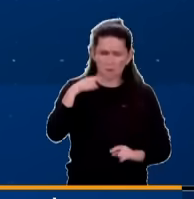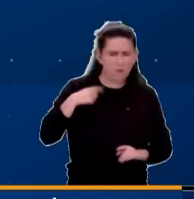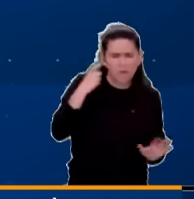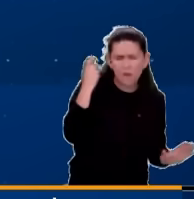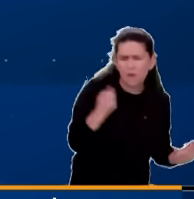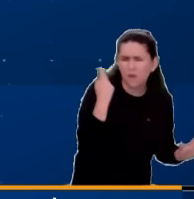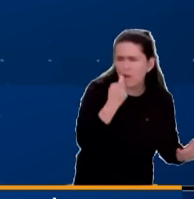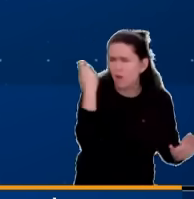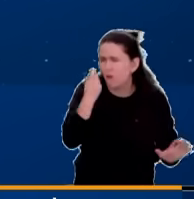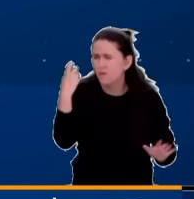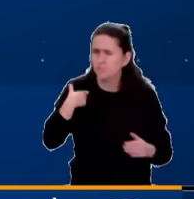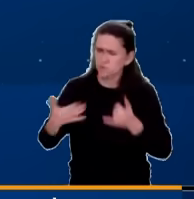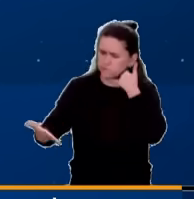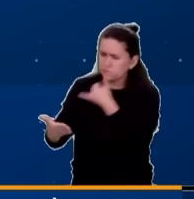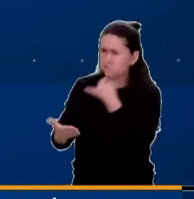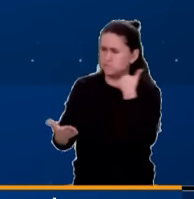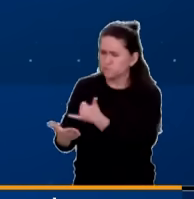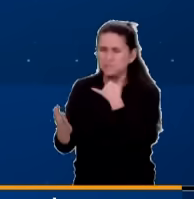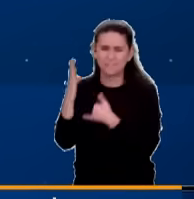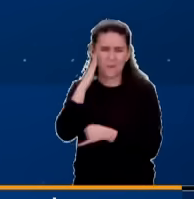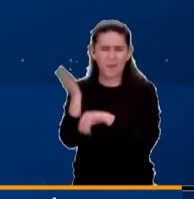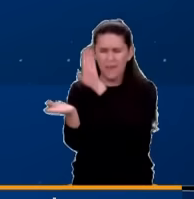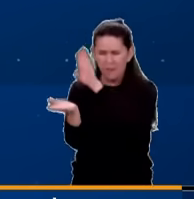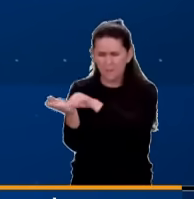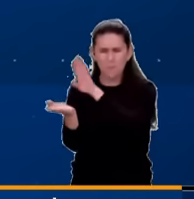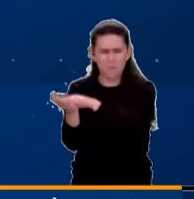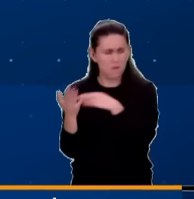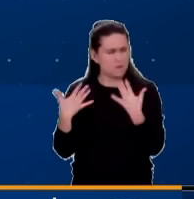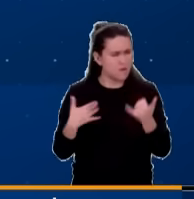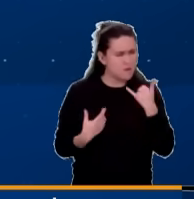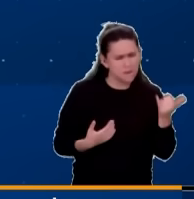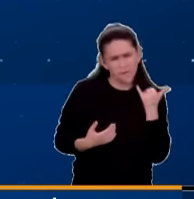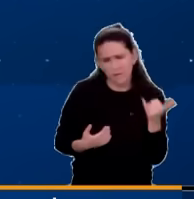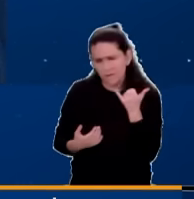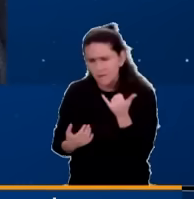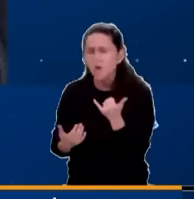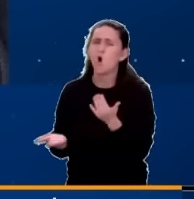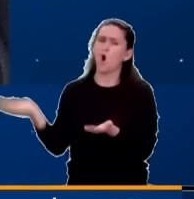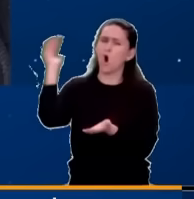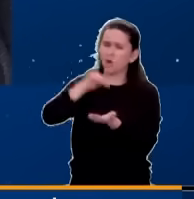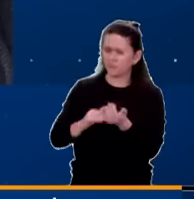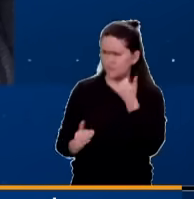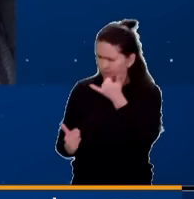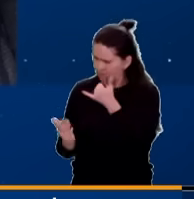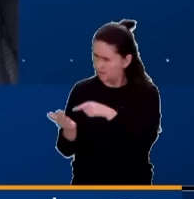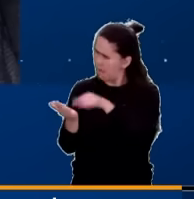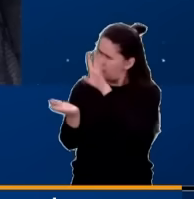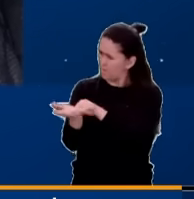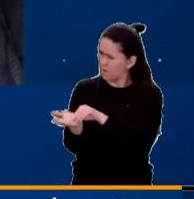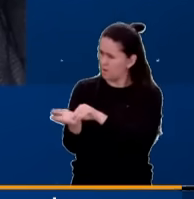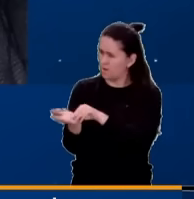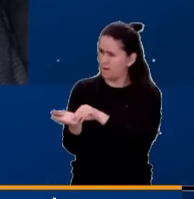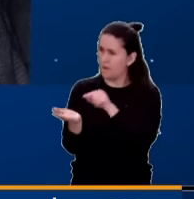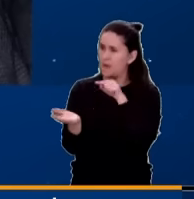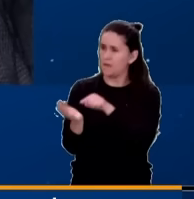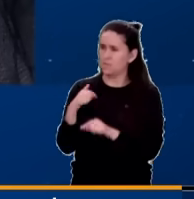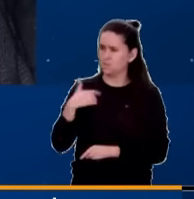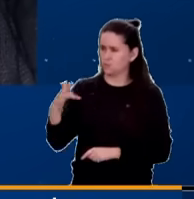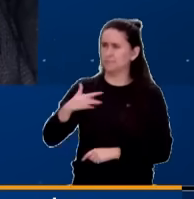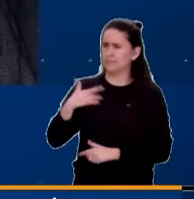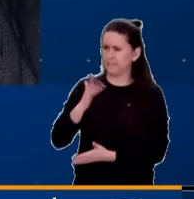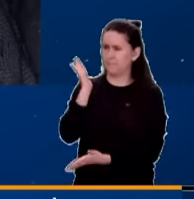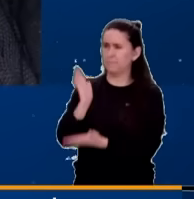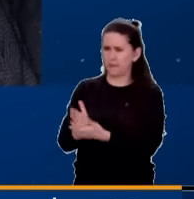no llegaba, yo la llamaba y no me contestaba, y después la volví a llamar y me apagaron el teléfono. Yo de ahí presentí que le había pasado